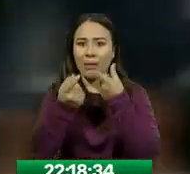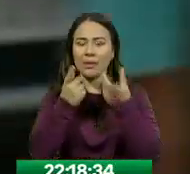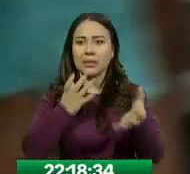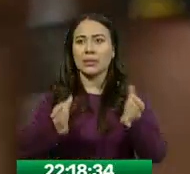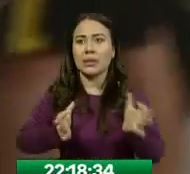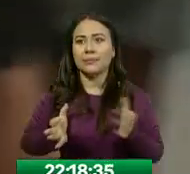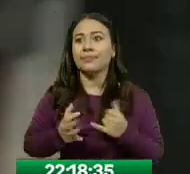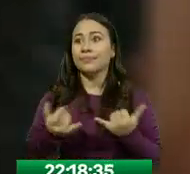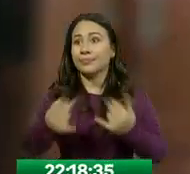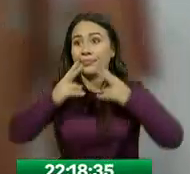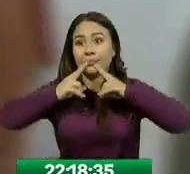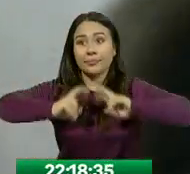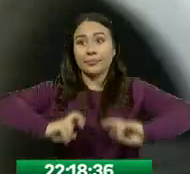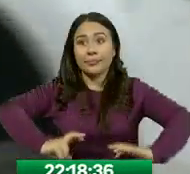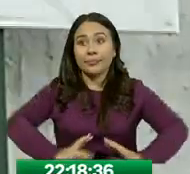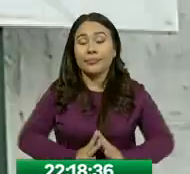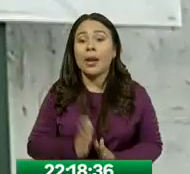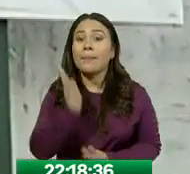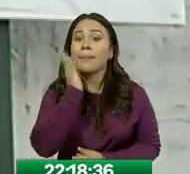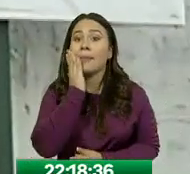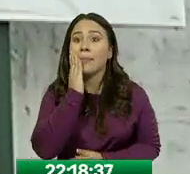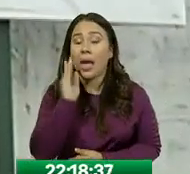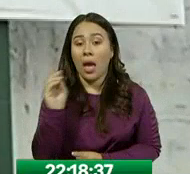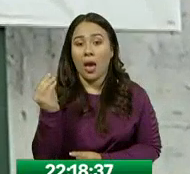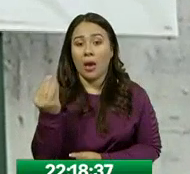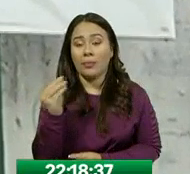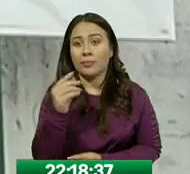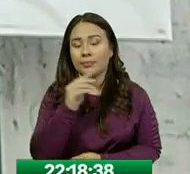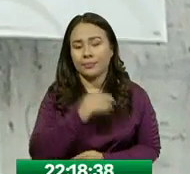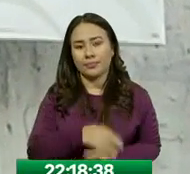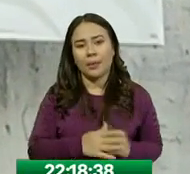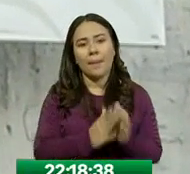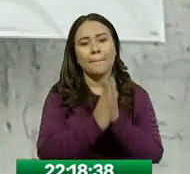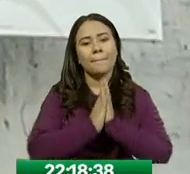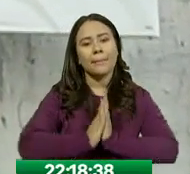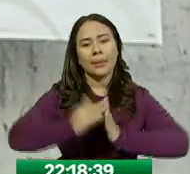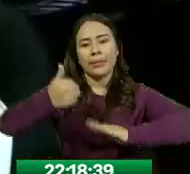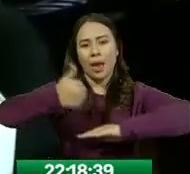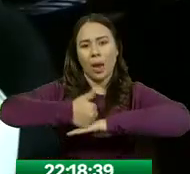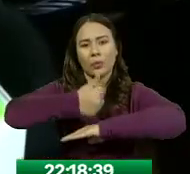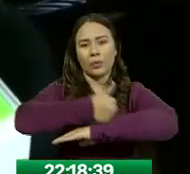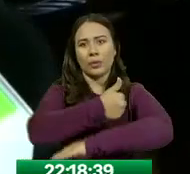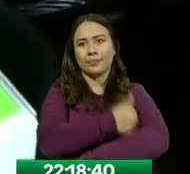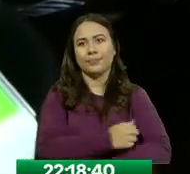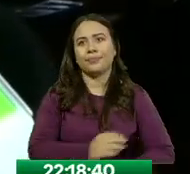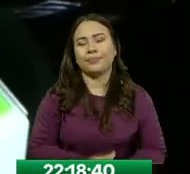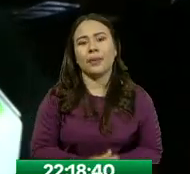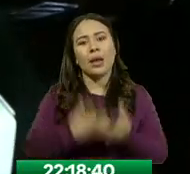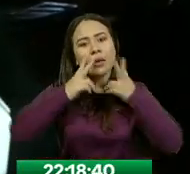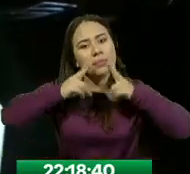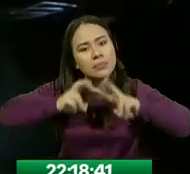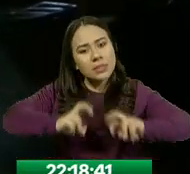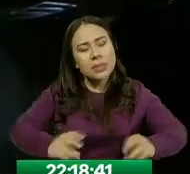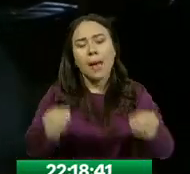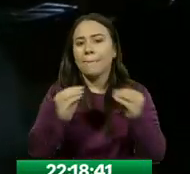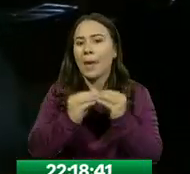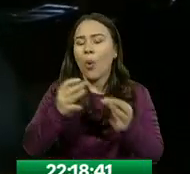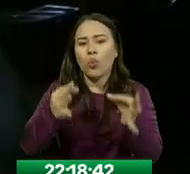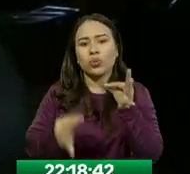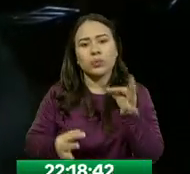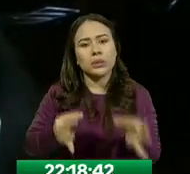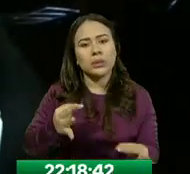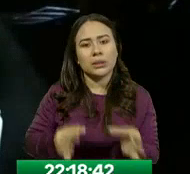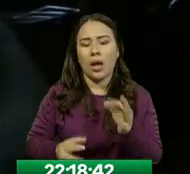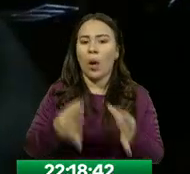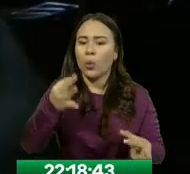la audiencia de flagrancia. La madre de la afectada hace una petición a las autoridades. Para que se investigue y queremos justicia. Que se